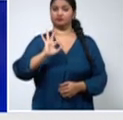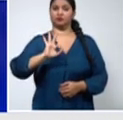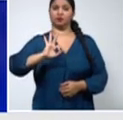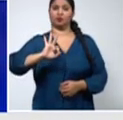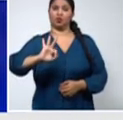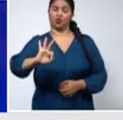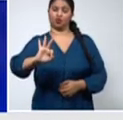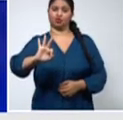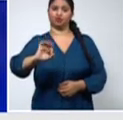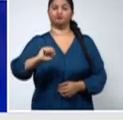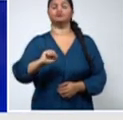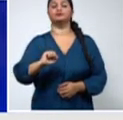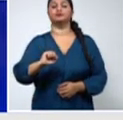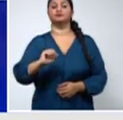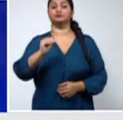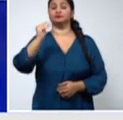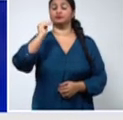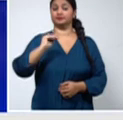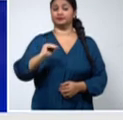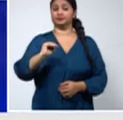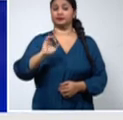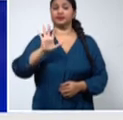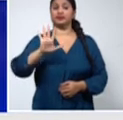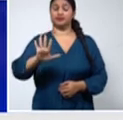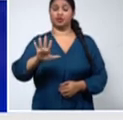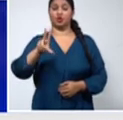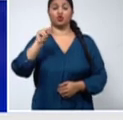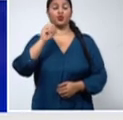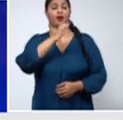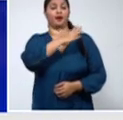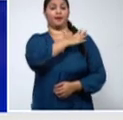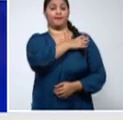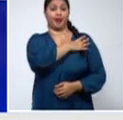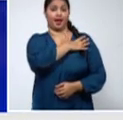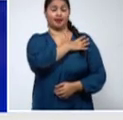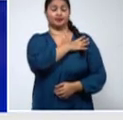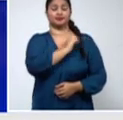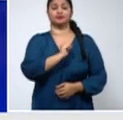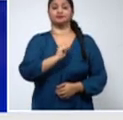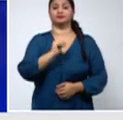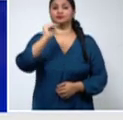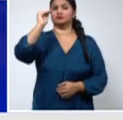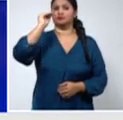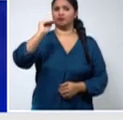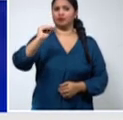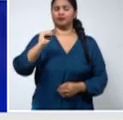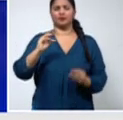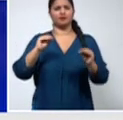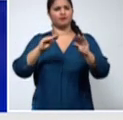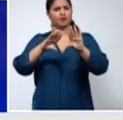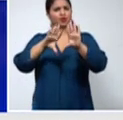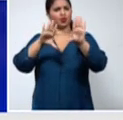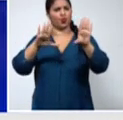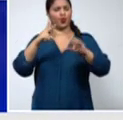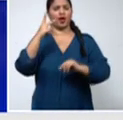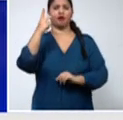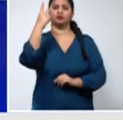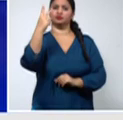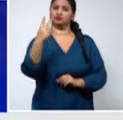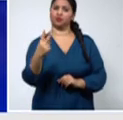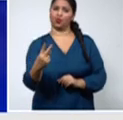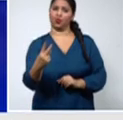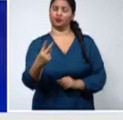de Bejucal, 5, de Nueva Paz, Jaruco y Madruga, 2 de cada uno, y